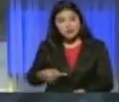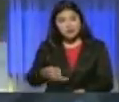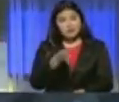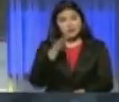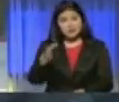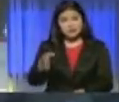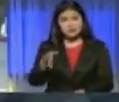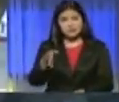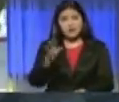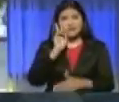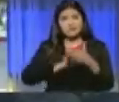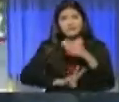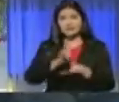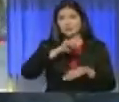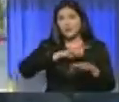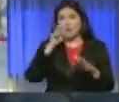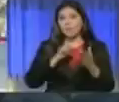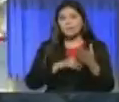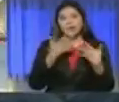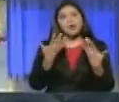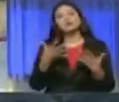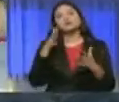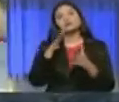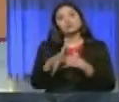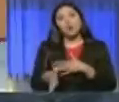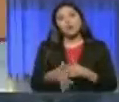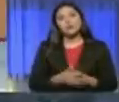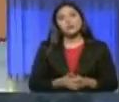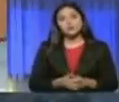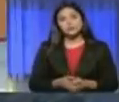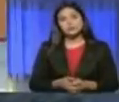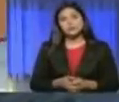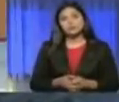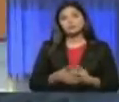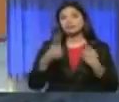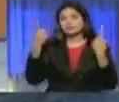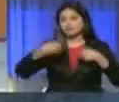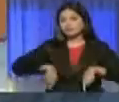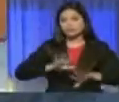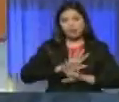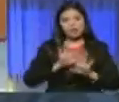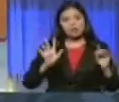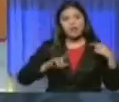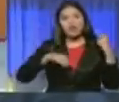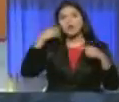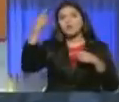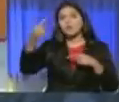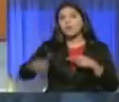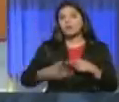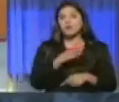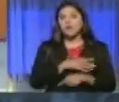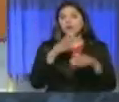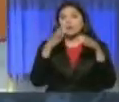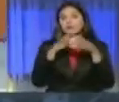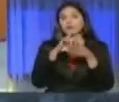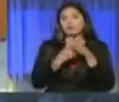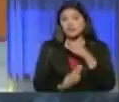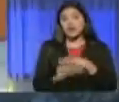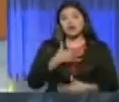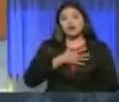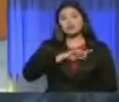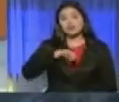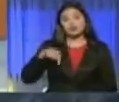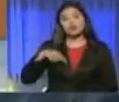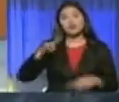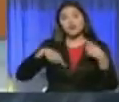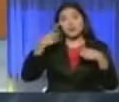precisamente la visión integral desde el punto de vista de lo que son los acuerdos en función de la próxima comisión mixta, y nosotros posteriormente